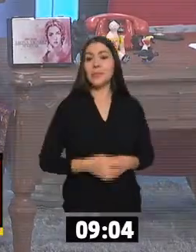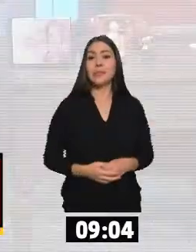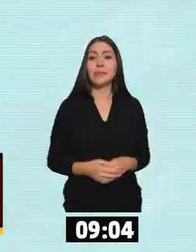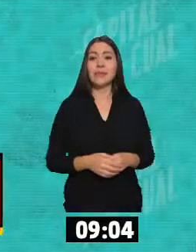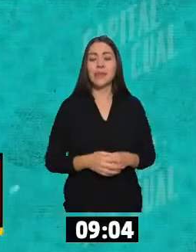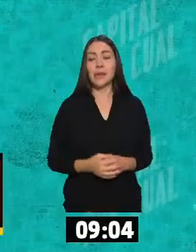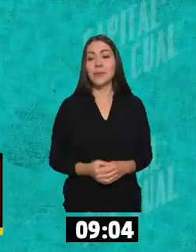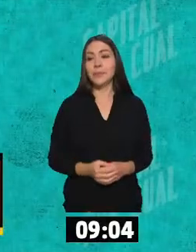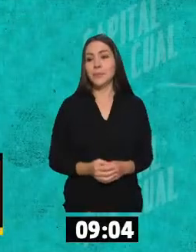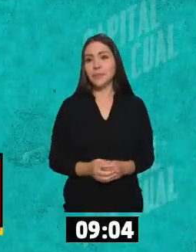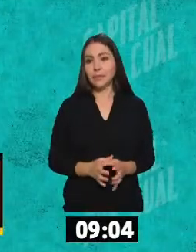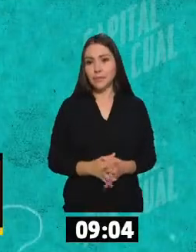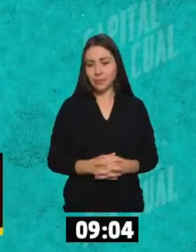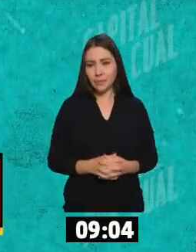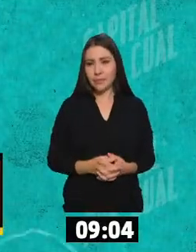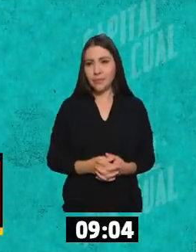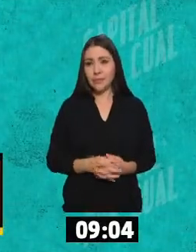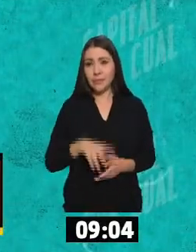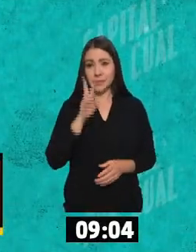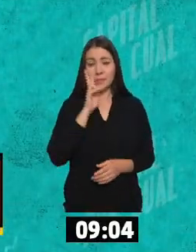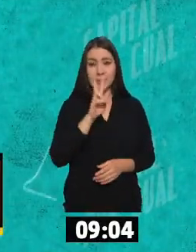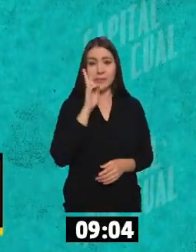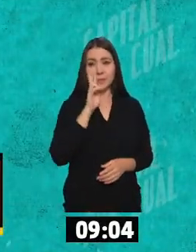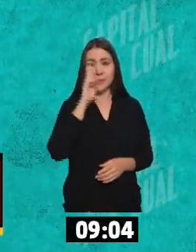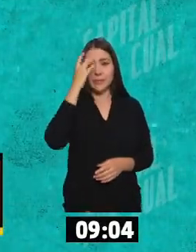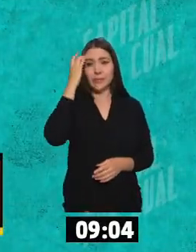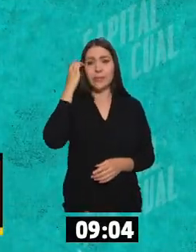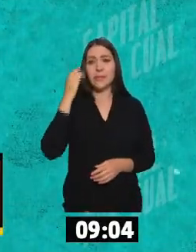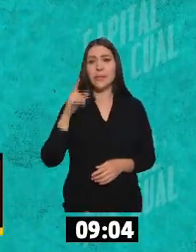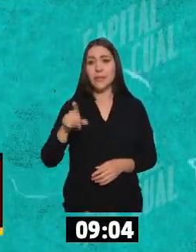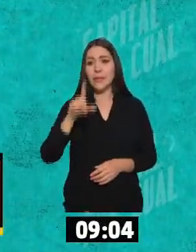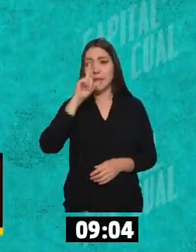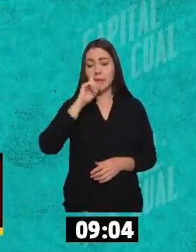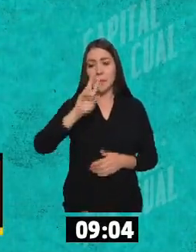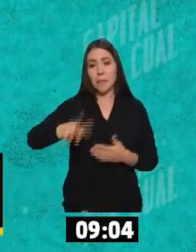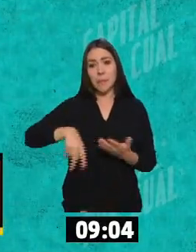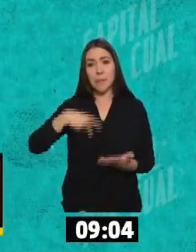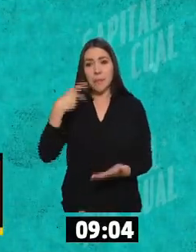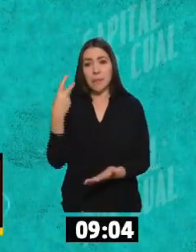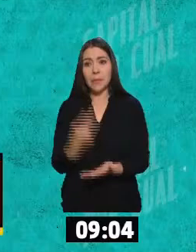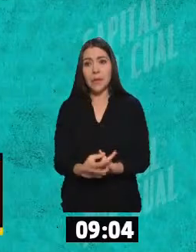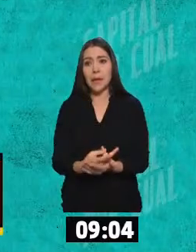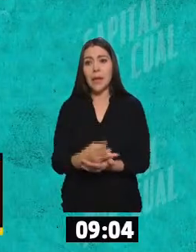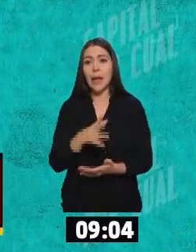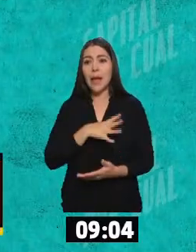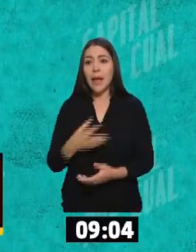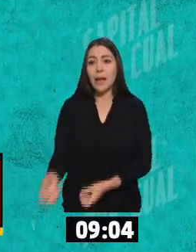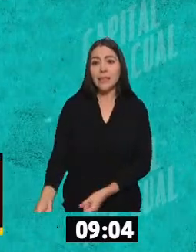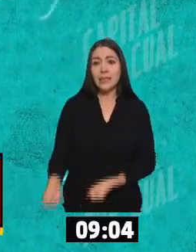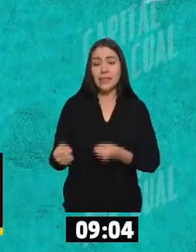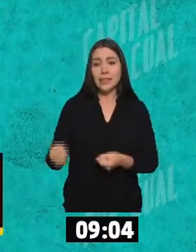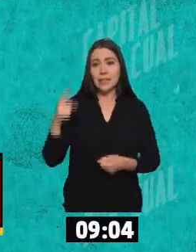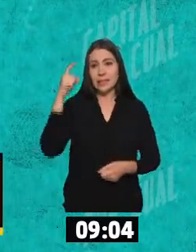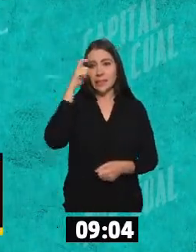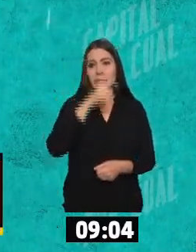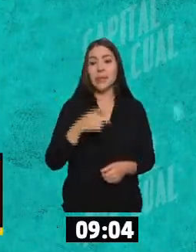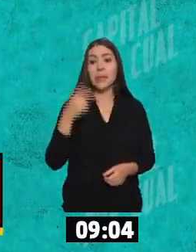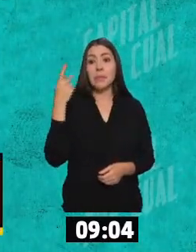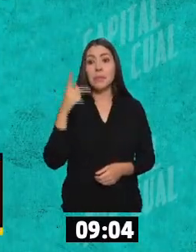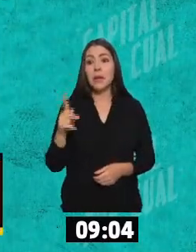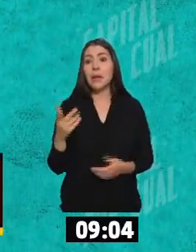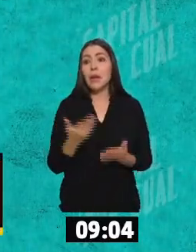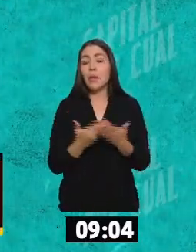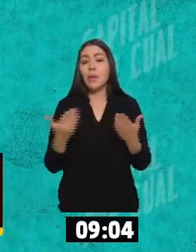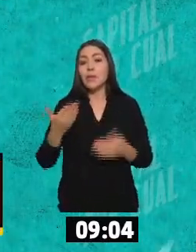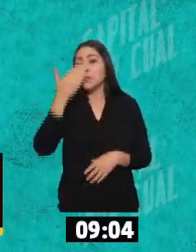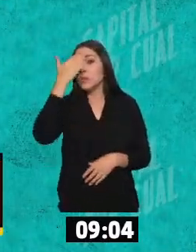pues a mí. A ver, mire, mire, qué ahí está, y está atorado. Lo bueno es que mire, digo, no sabemos todavía